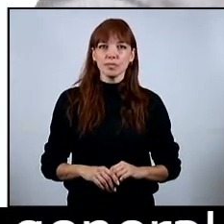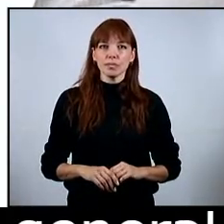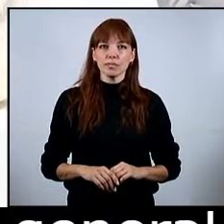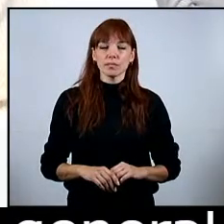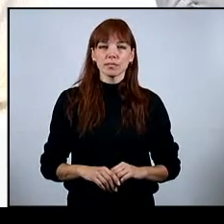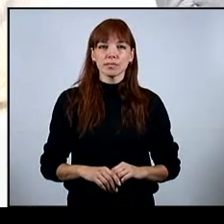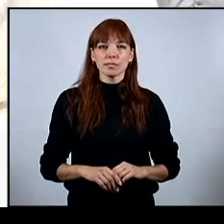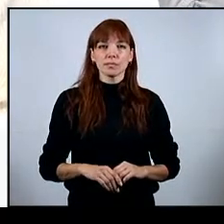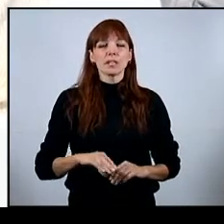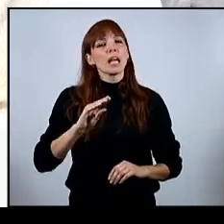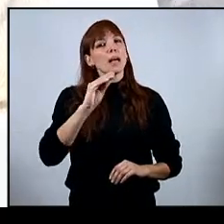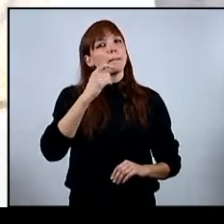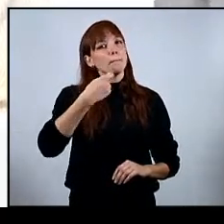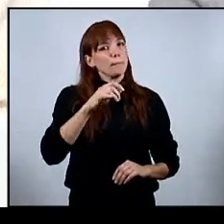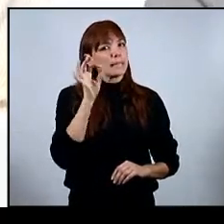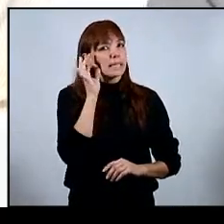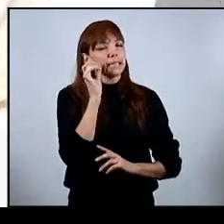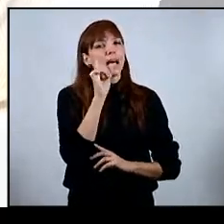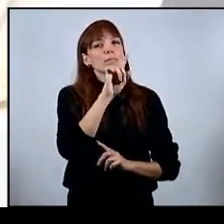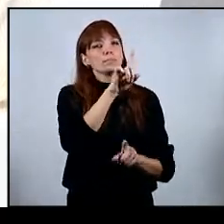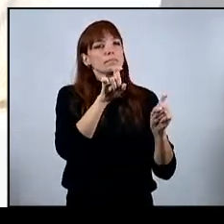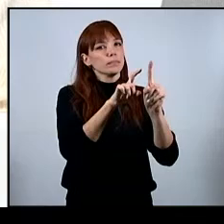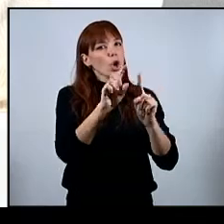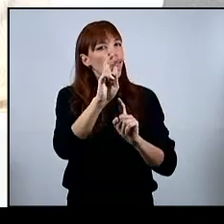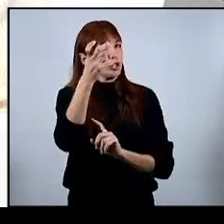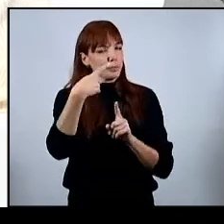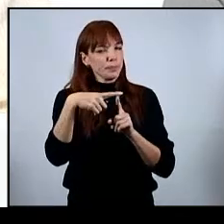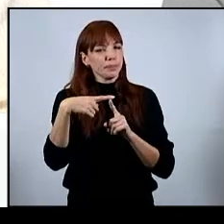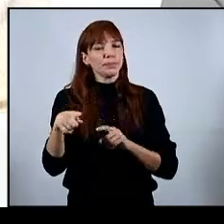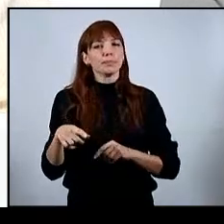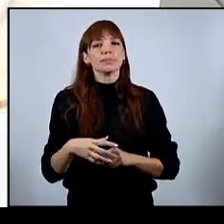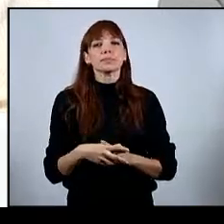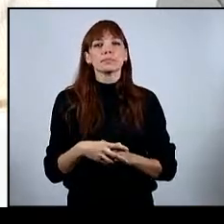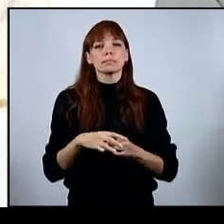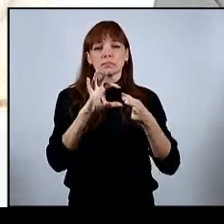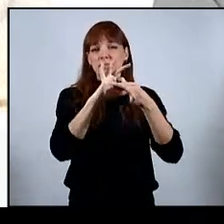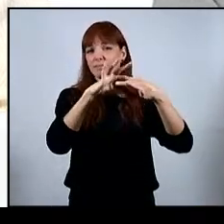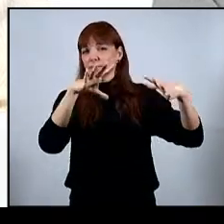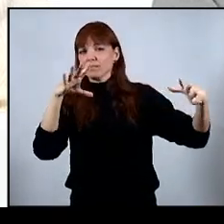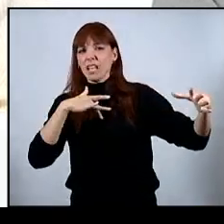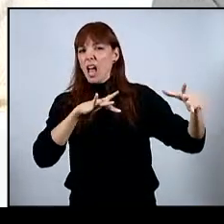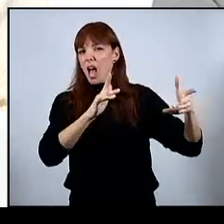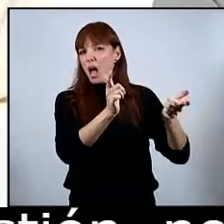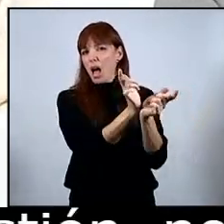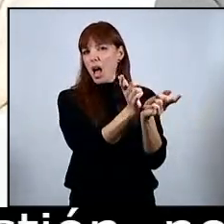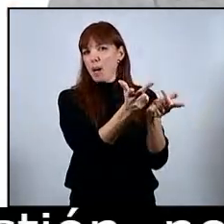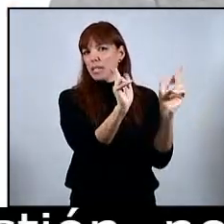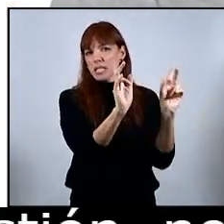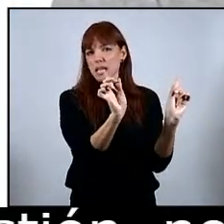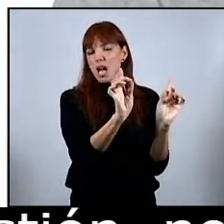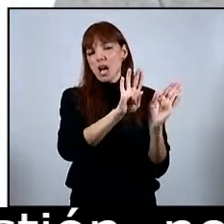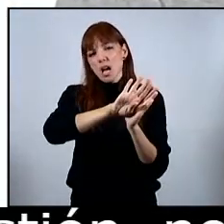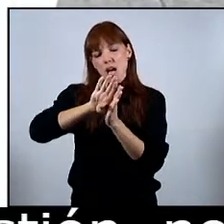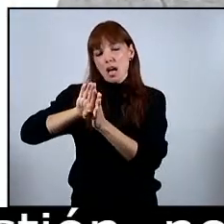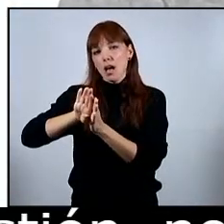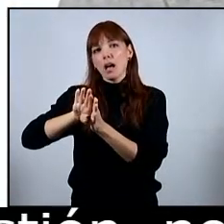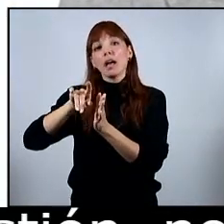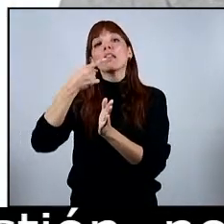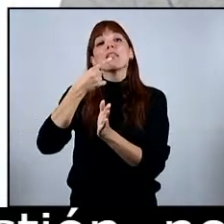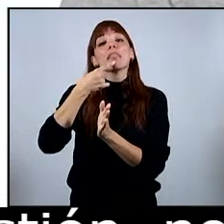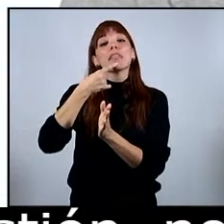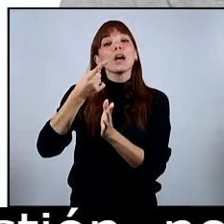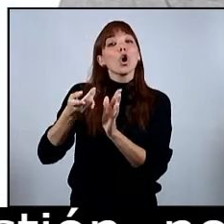Sí, presidenta, también quería preguntarle de otra cuestión, no tiene que ver nada con la amnistía, sino se han reanudado, por lo visto, las